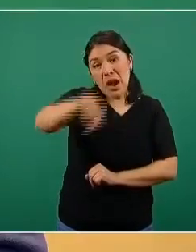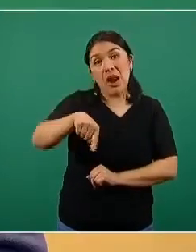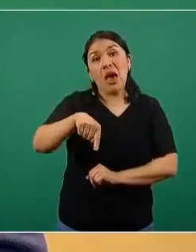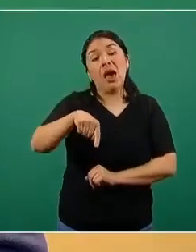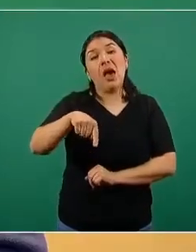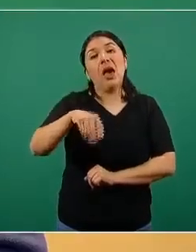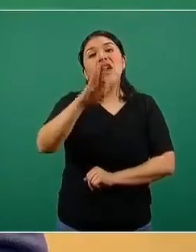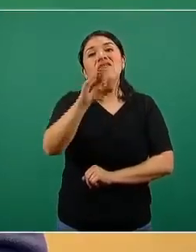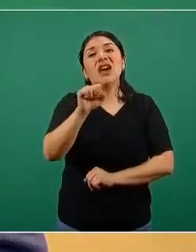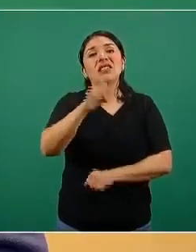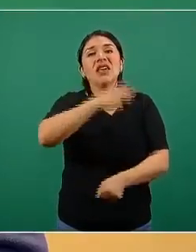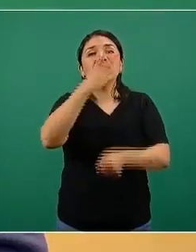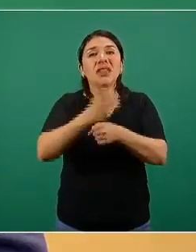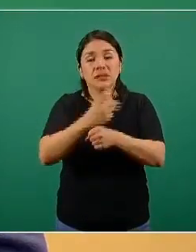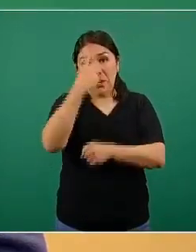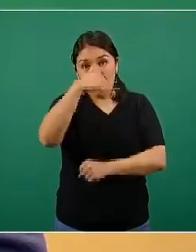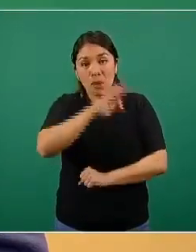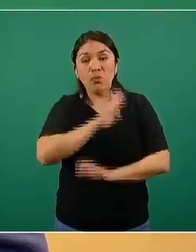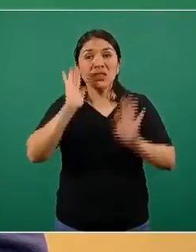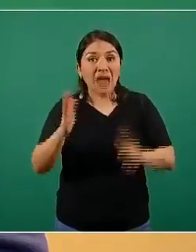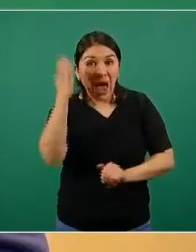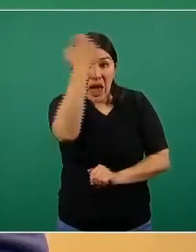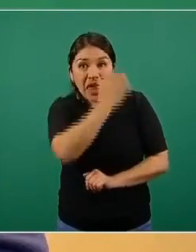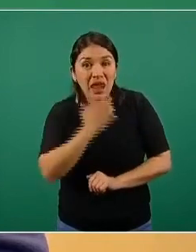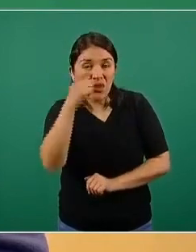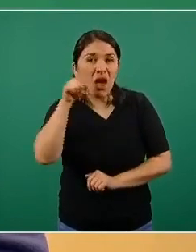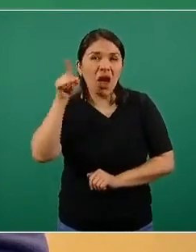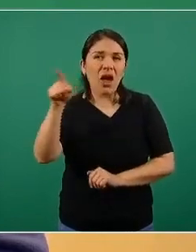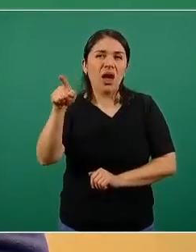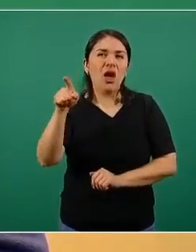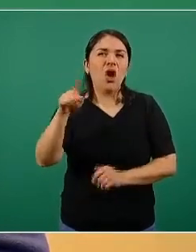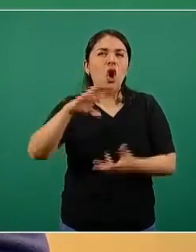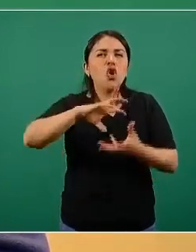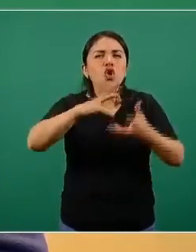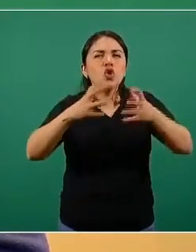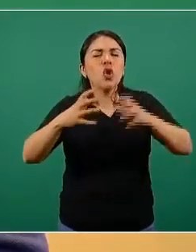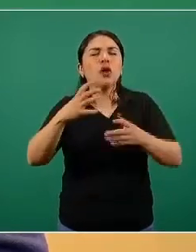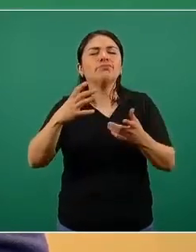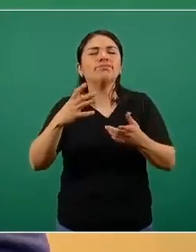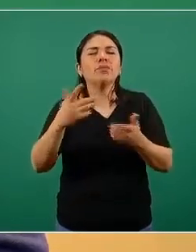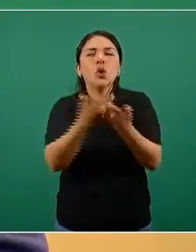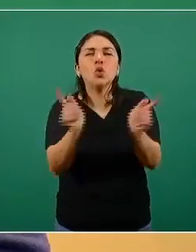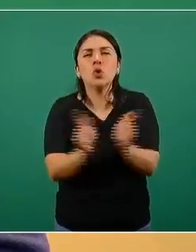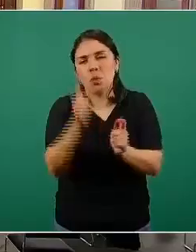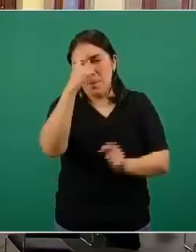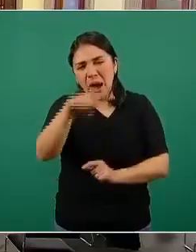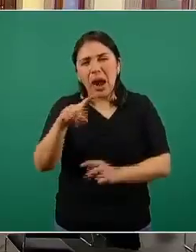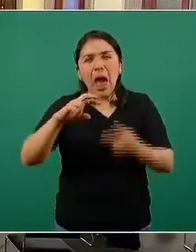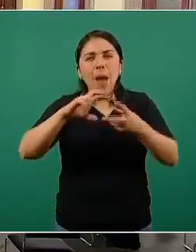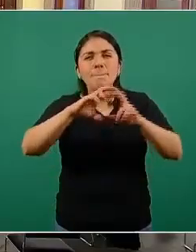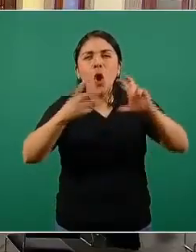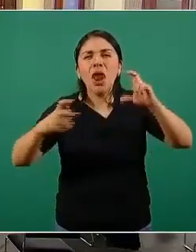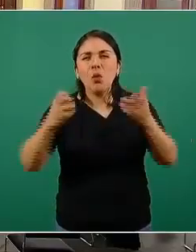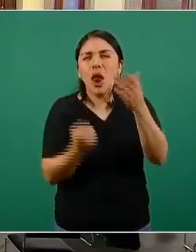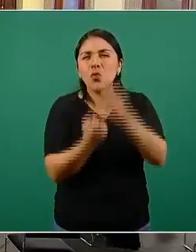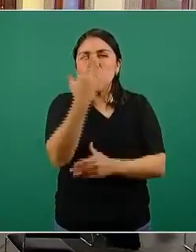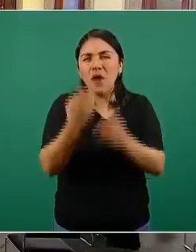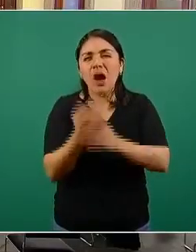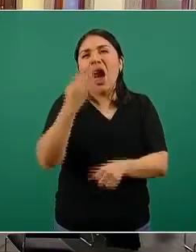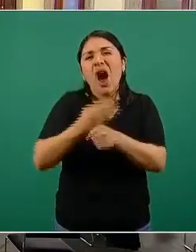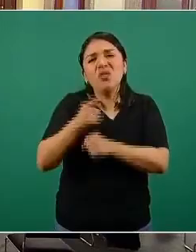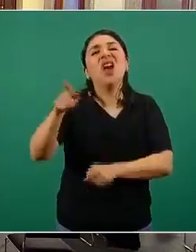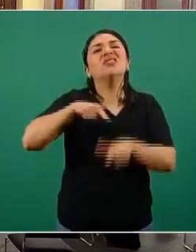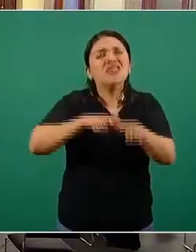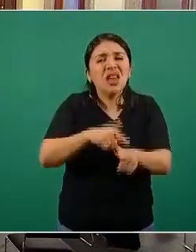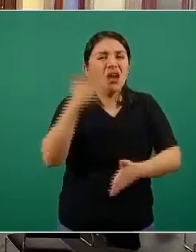de la fase 3 que permitan su evaluación en el Comité de Moléculas Nuevas, que aún están evaluando tanto